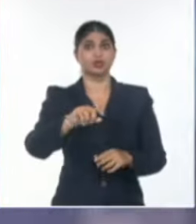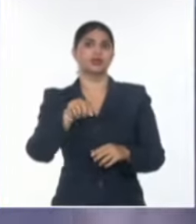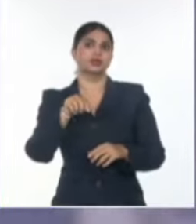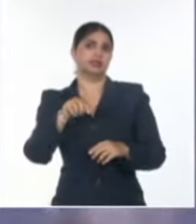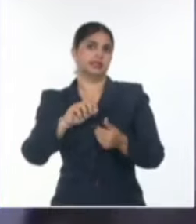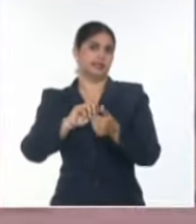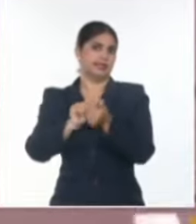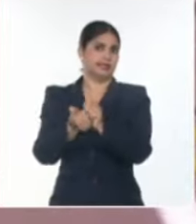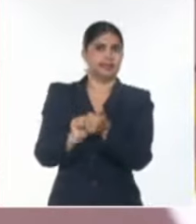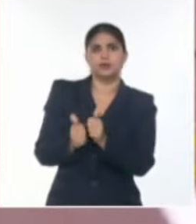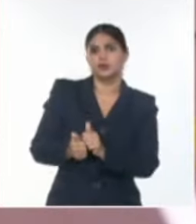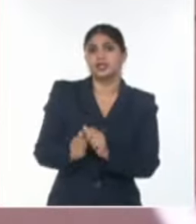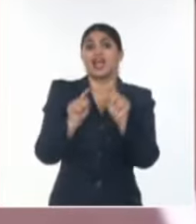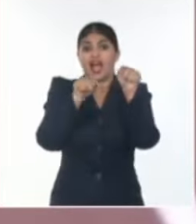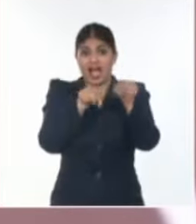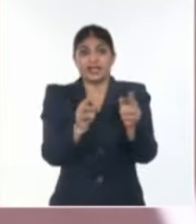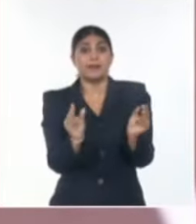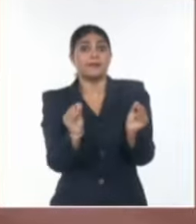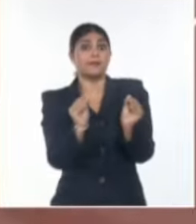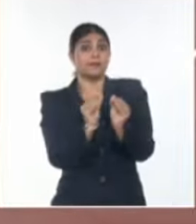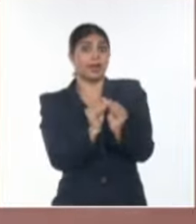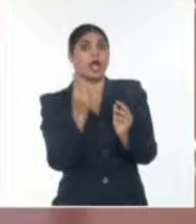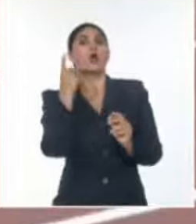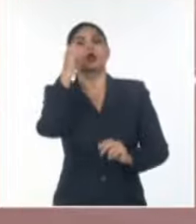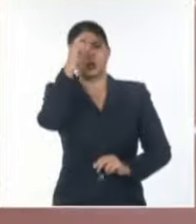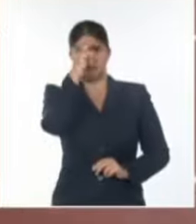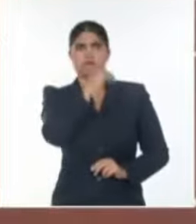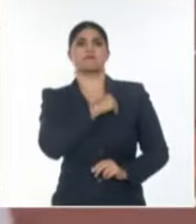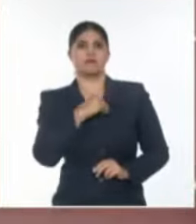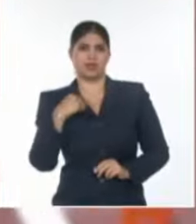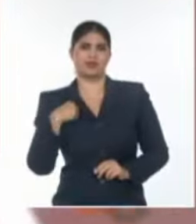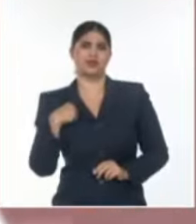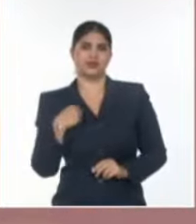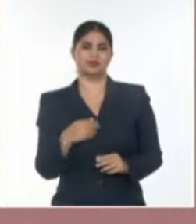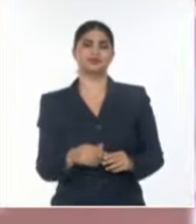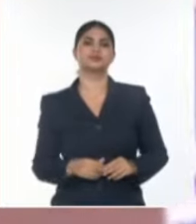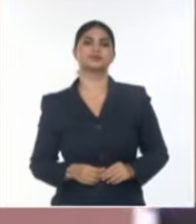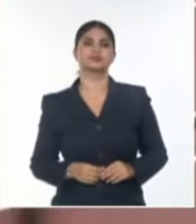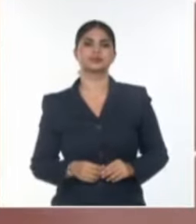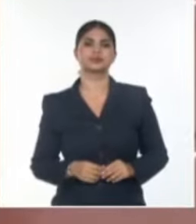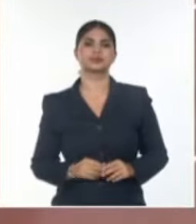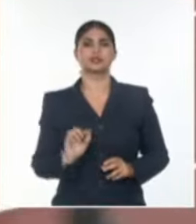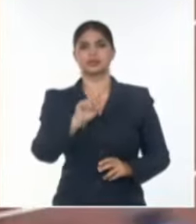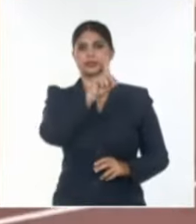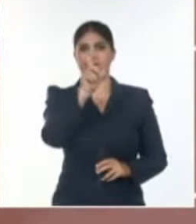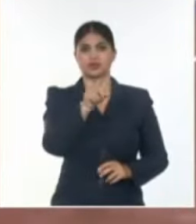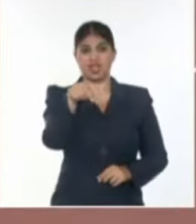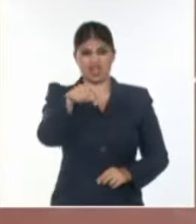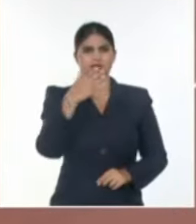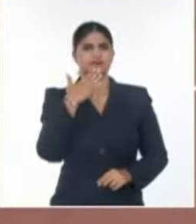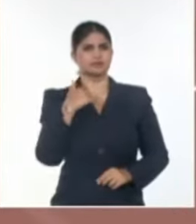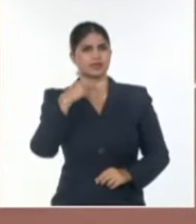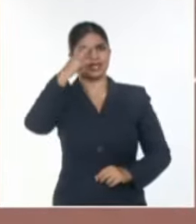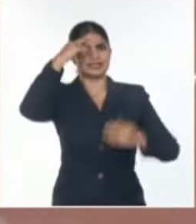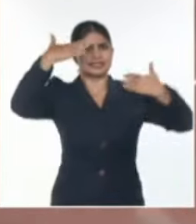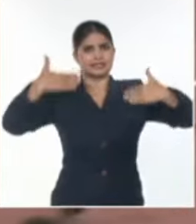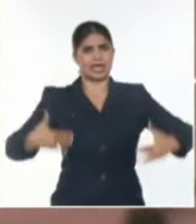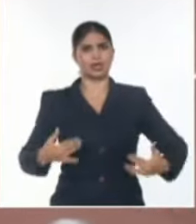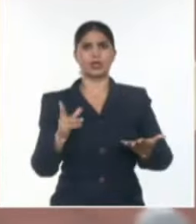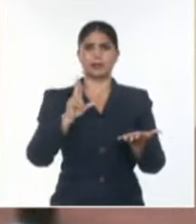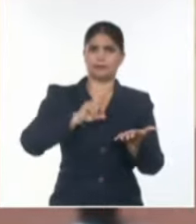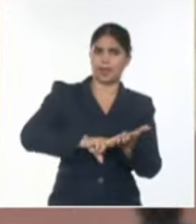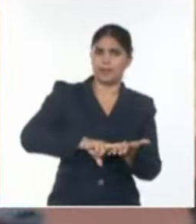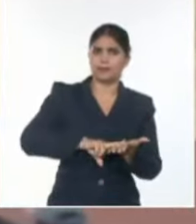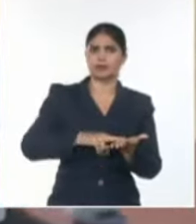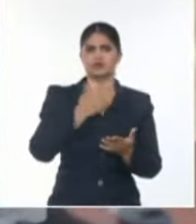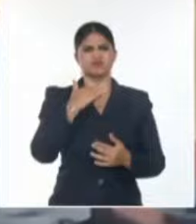las medallas, ahí van a estar presentes la delegación médica. Actualmente, ¿cómo está la salud médica de los participantes? ¿No hay lesionados?